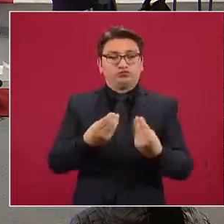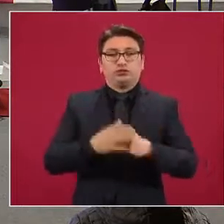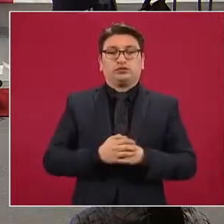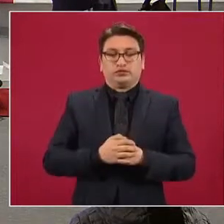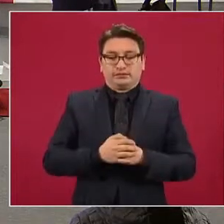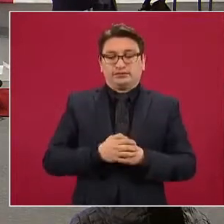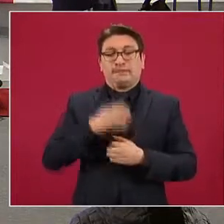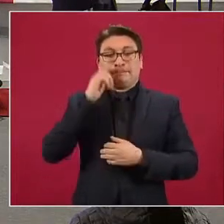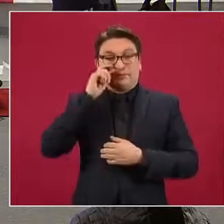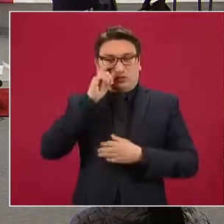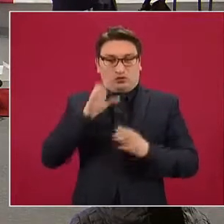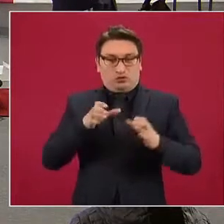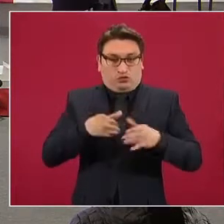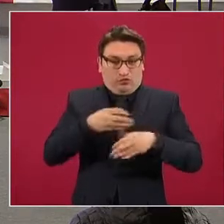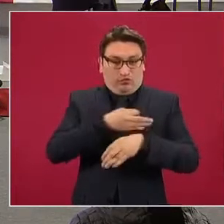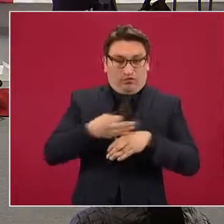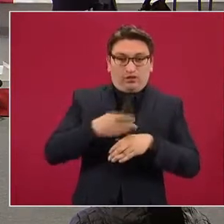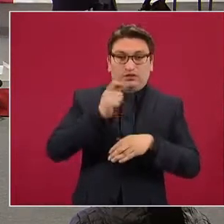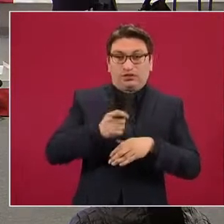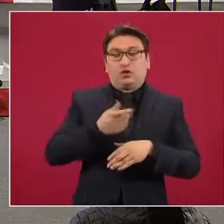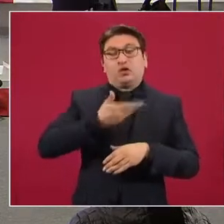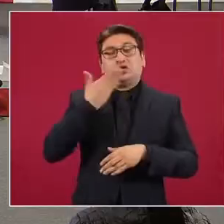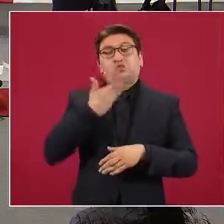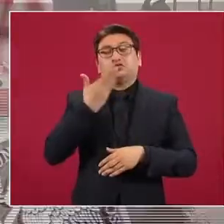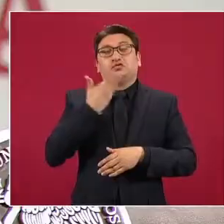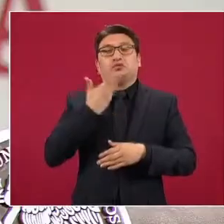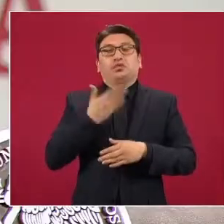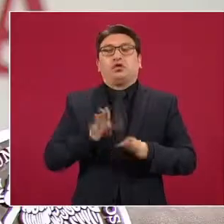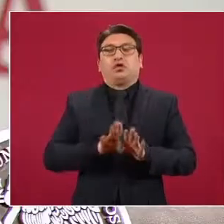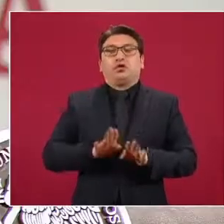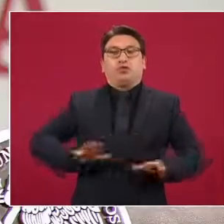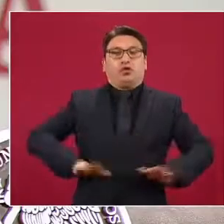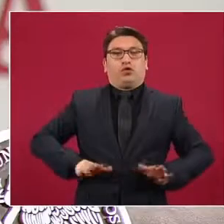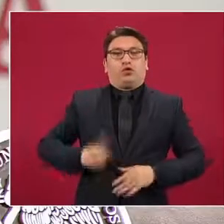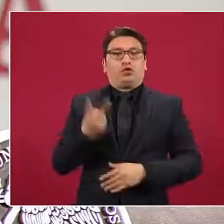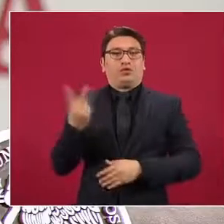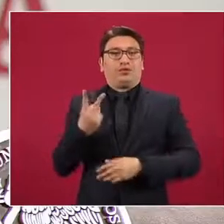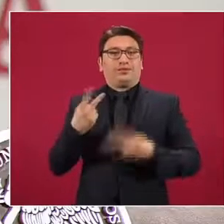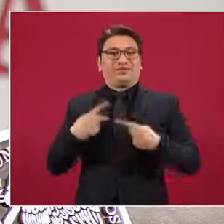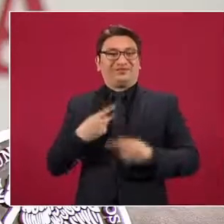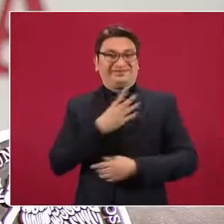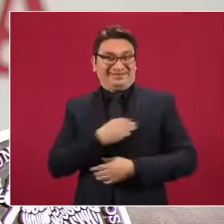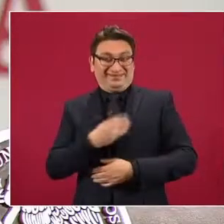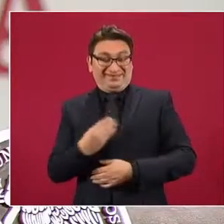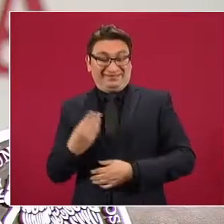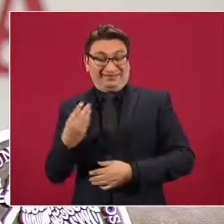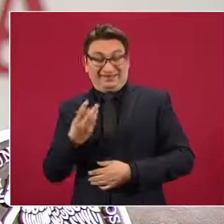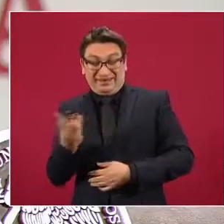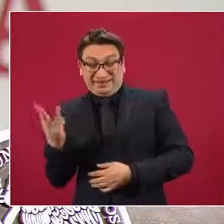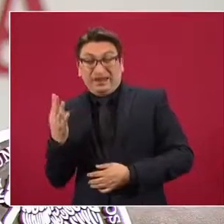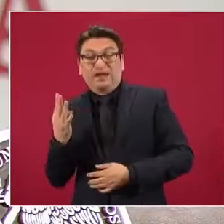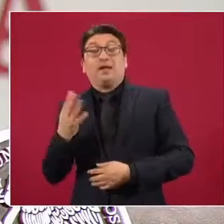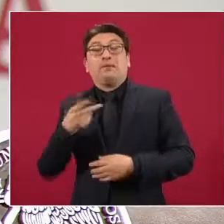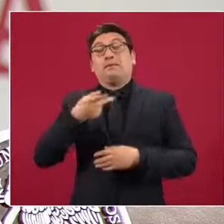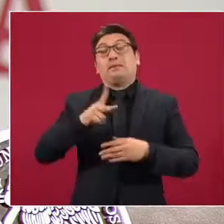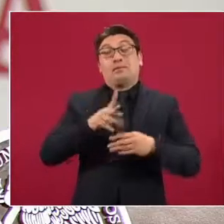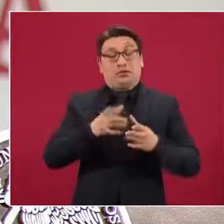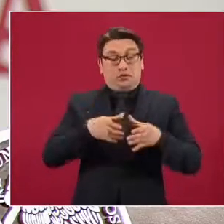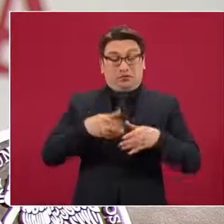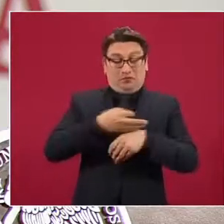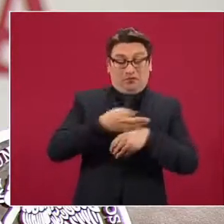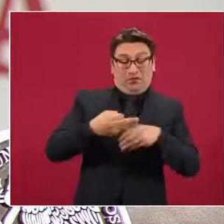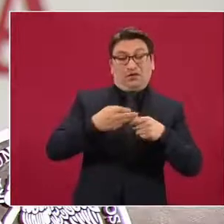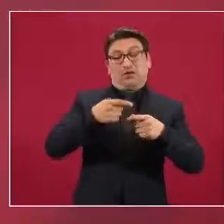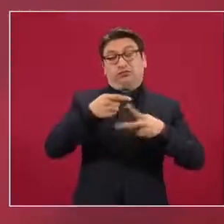sola de sus formas, la de una pareja con hijos, la familia es una unidad muy variable y sin un modelo